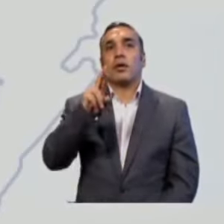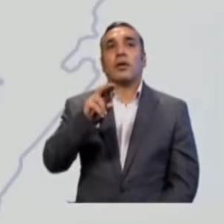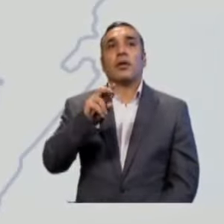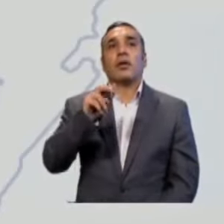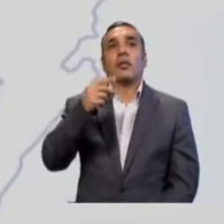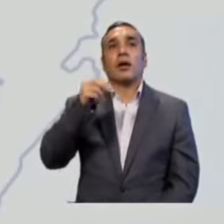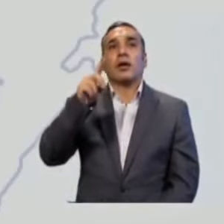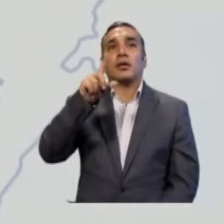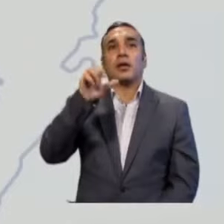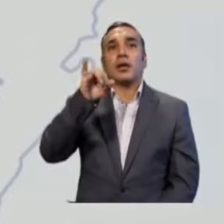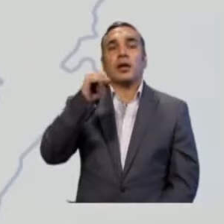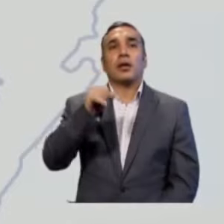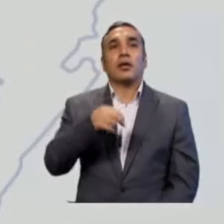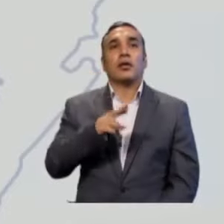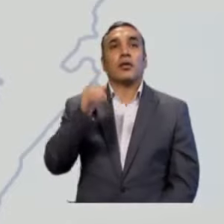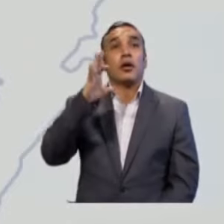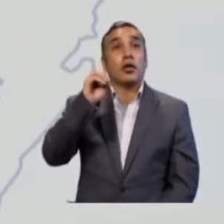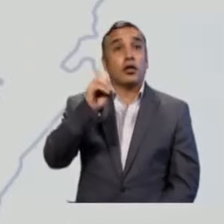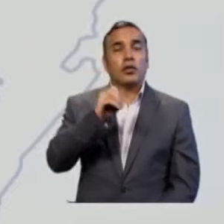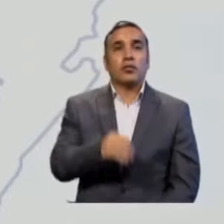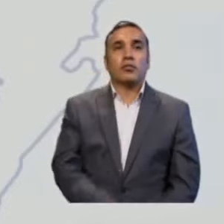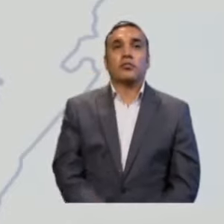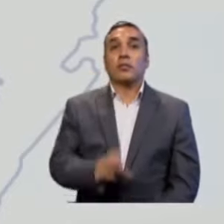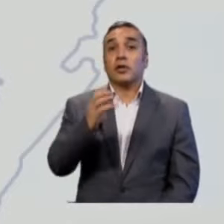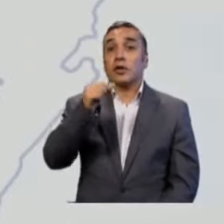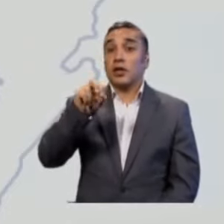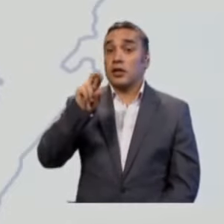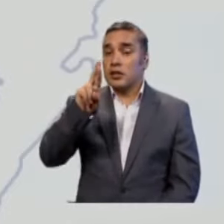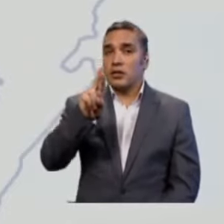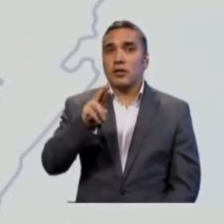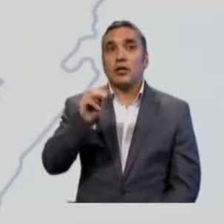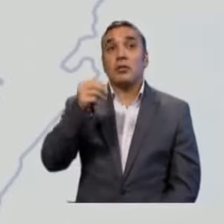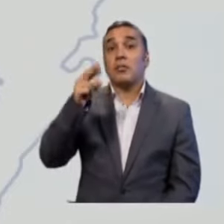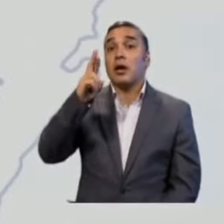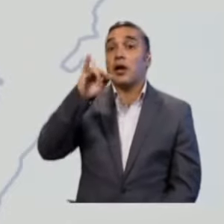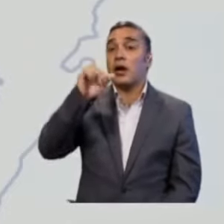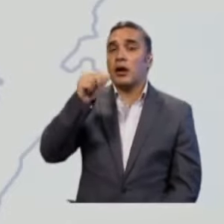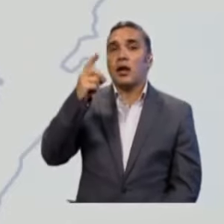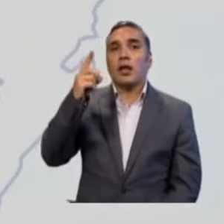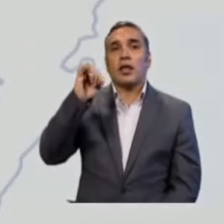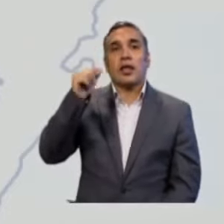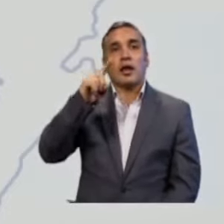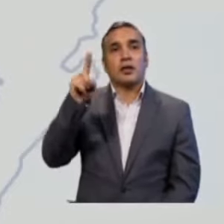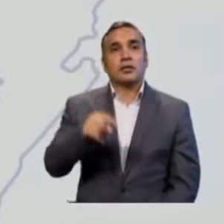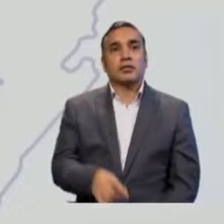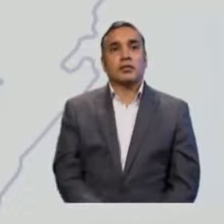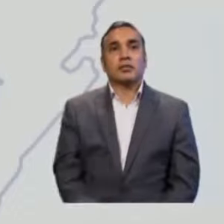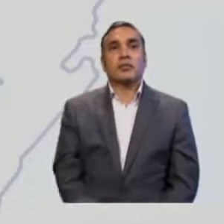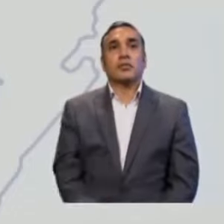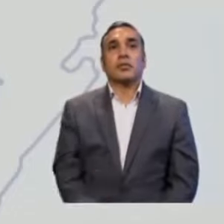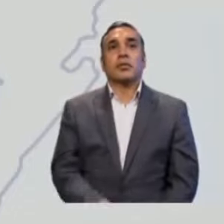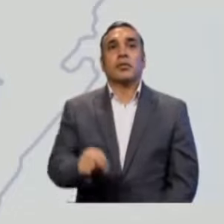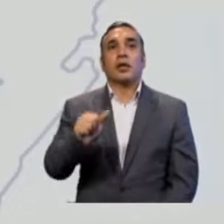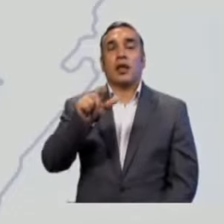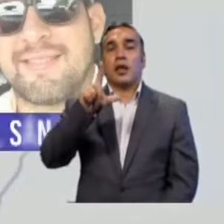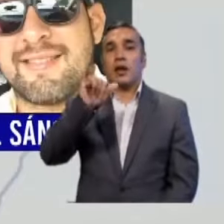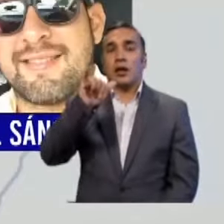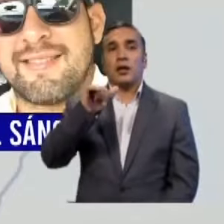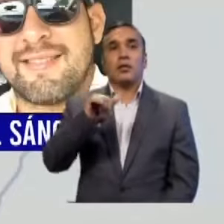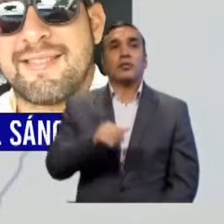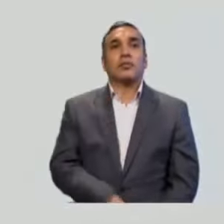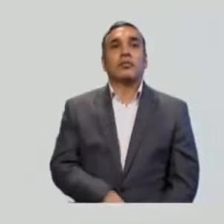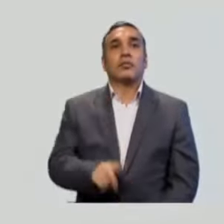Pazley, Roberto Gilbert, César Ron, María Soledad Díaz, Nelly Pluas y